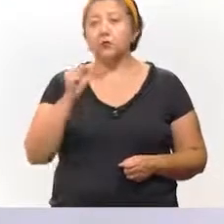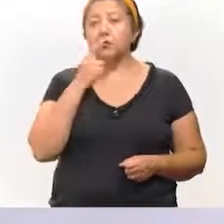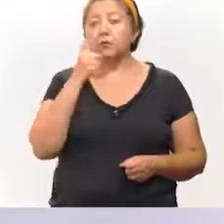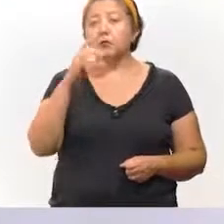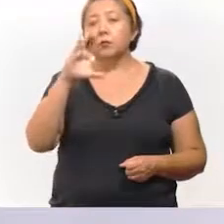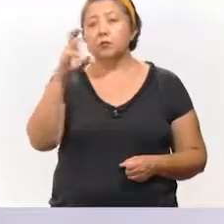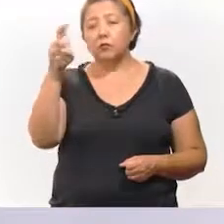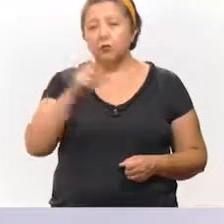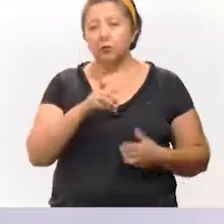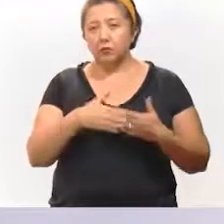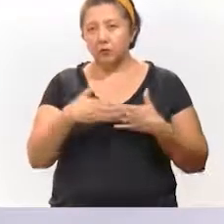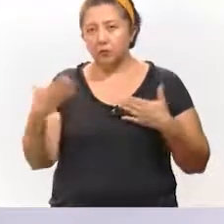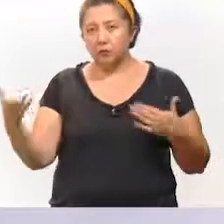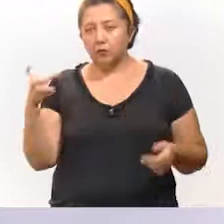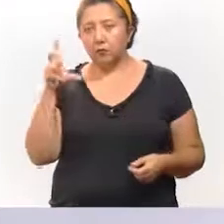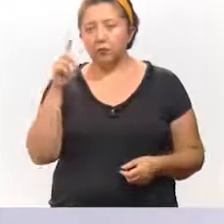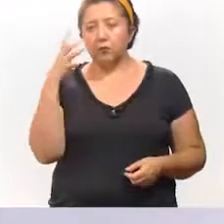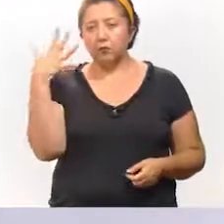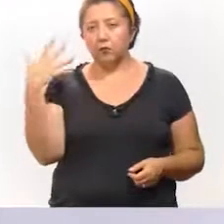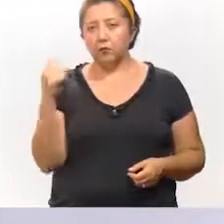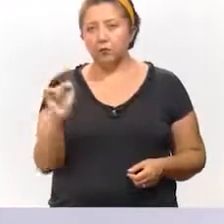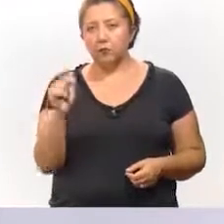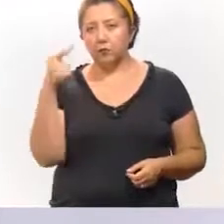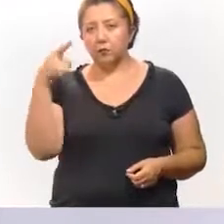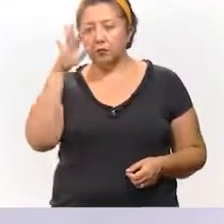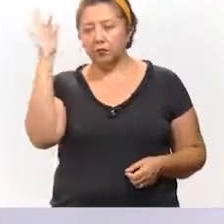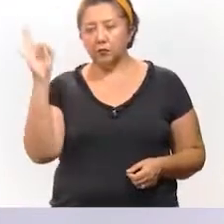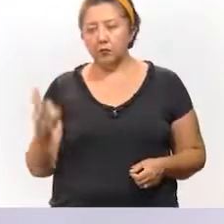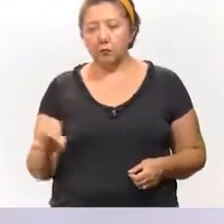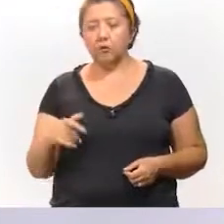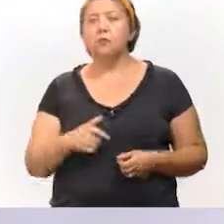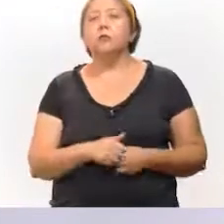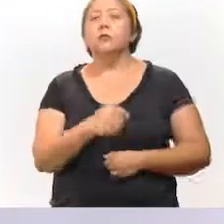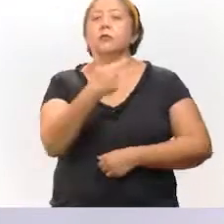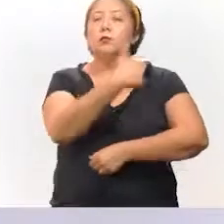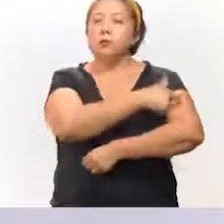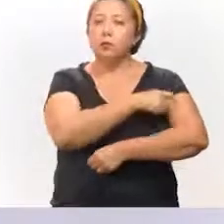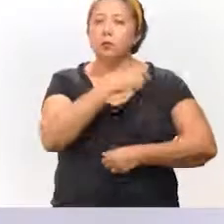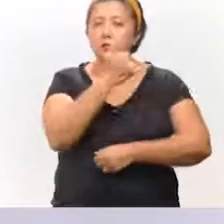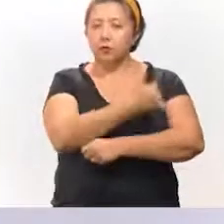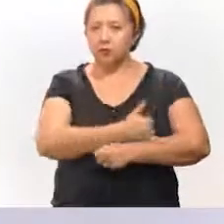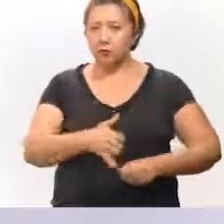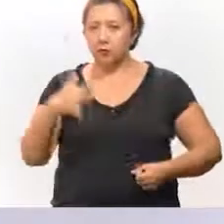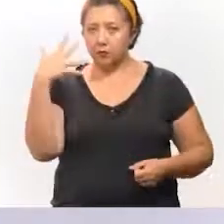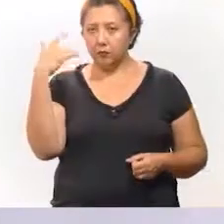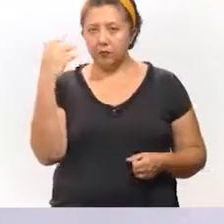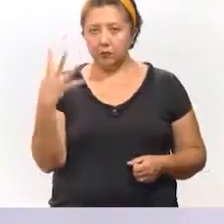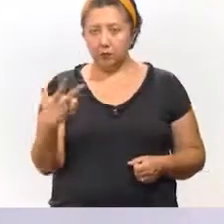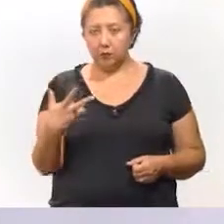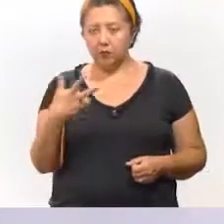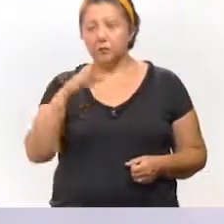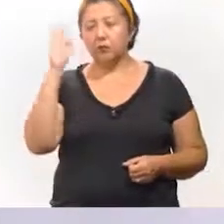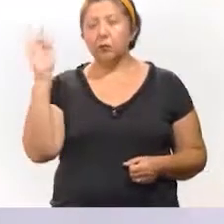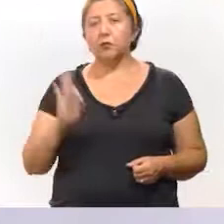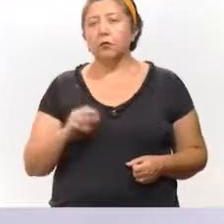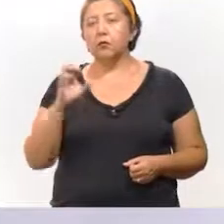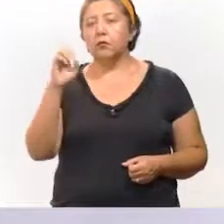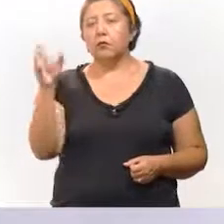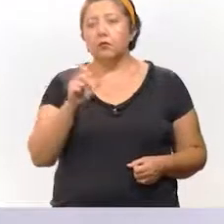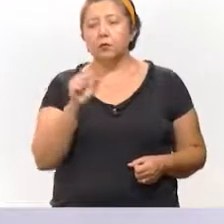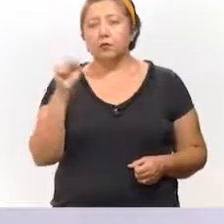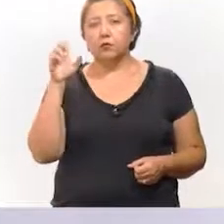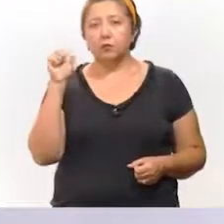Chemash, con un avance del 35.7% de las dosis recibidas, Izamal 58%,